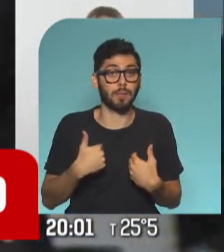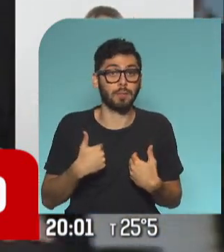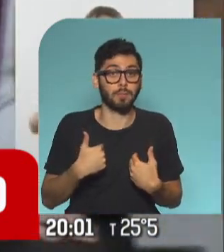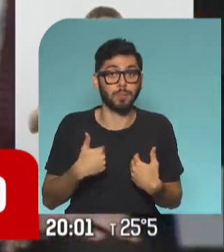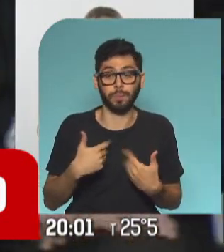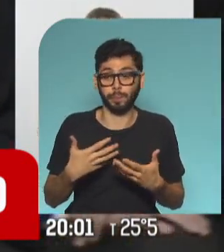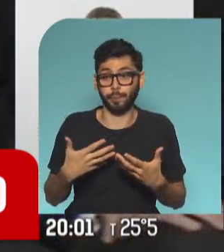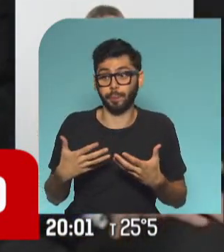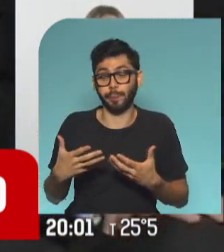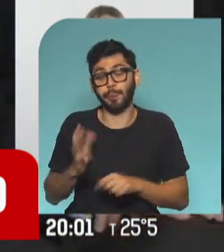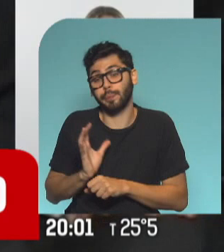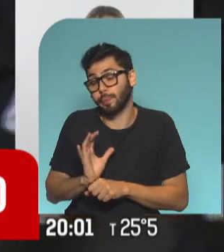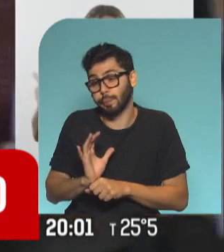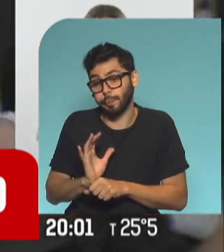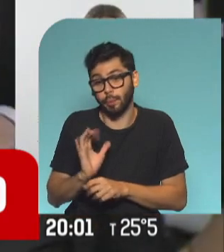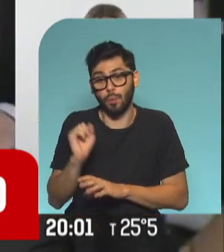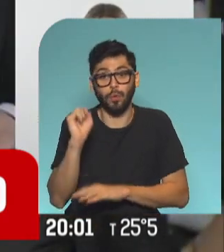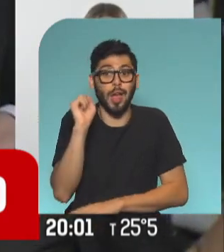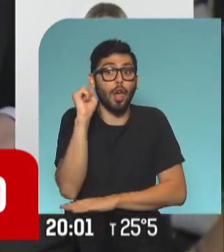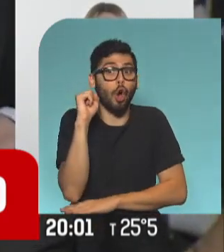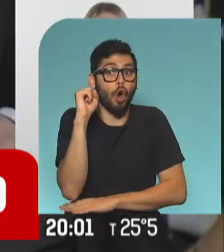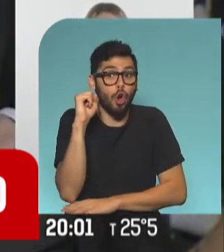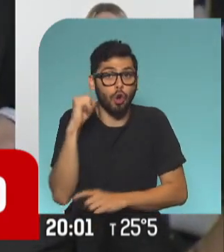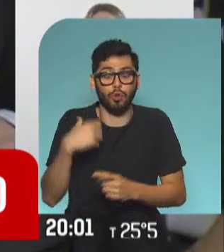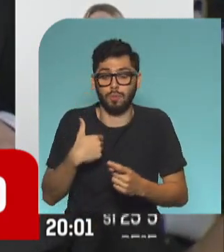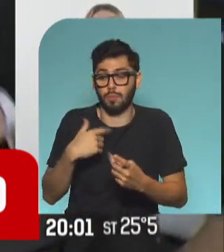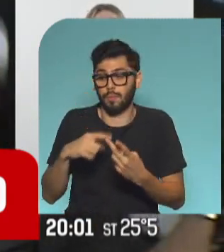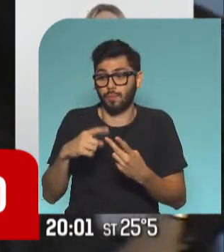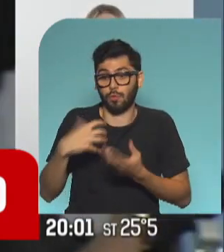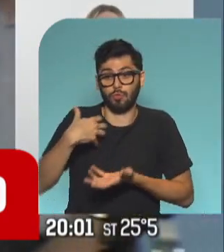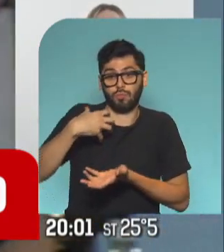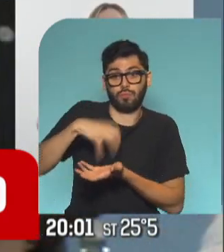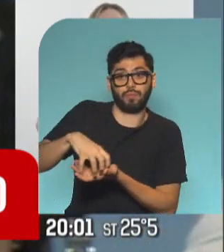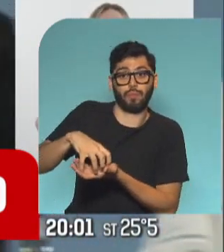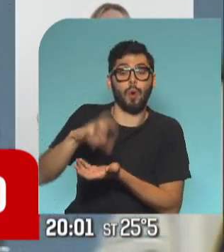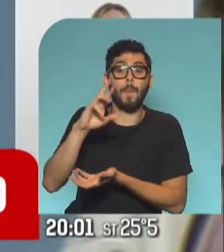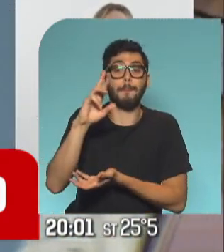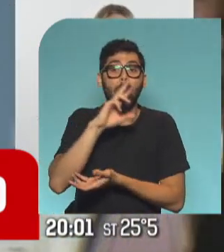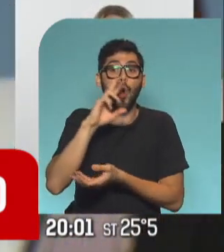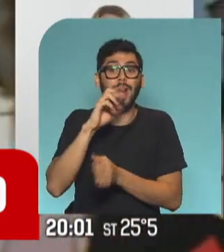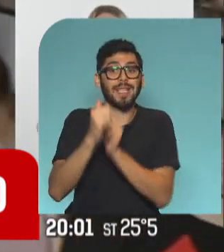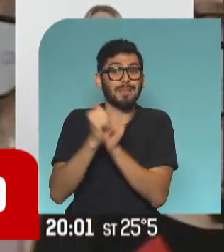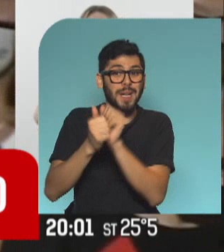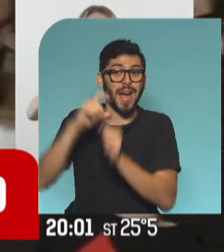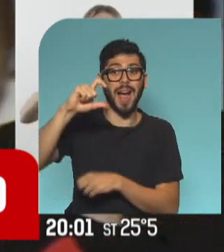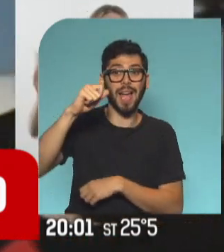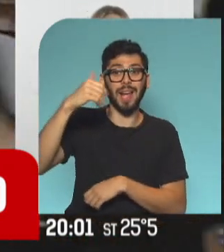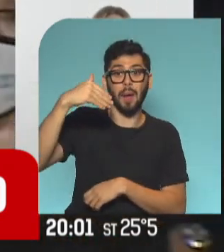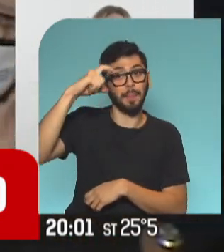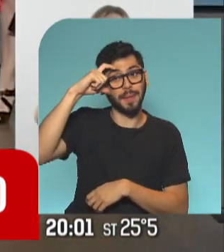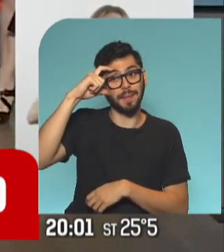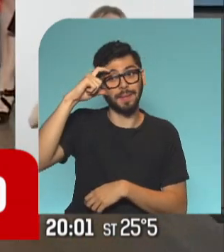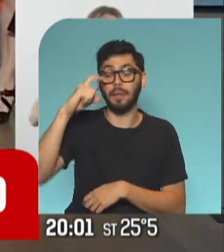sector si se quiere económico y de la entidad que represento con mujeres empresarias acá me vemos